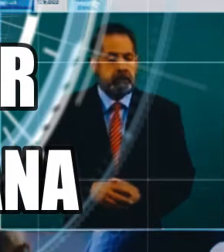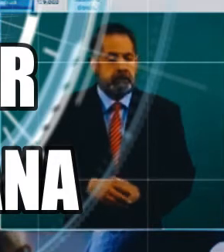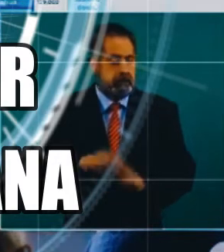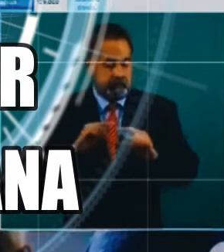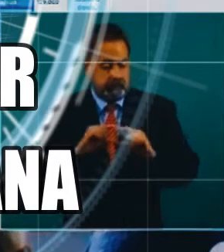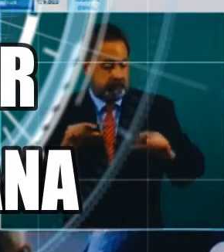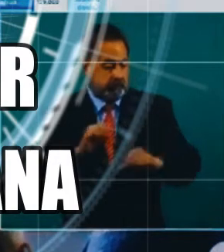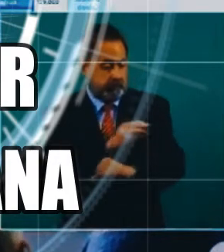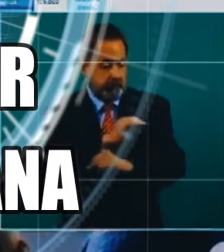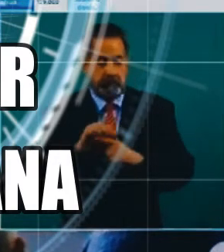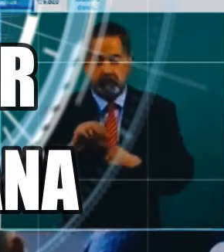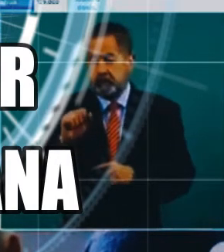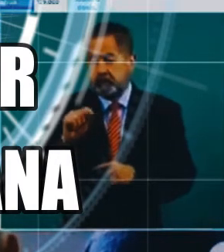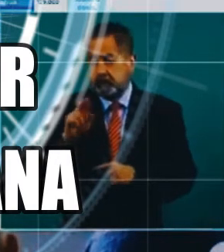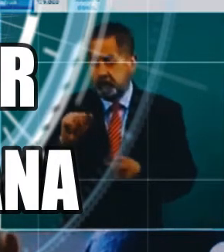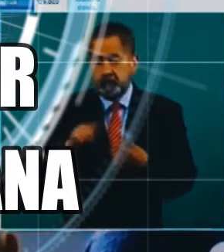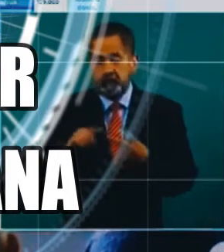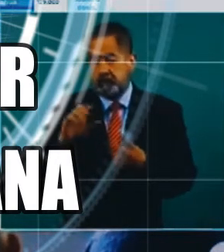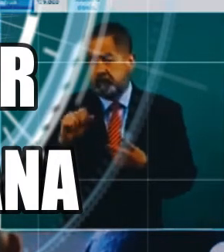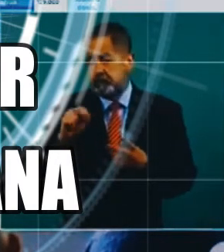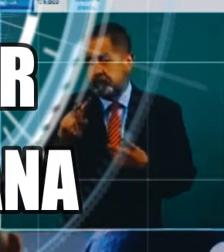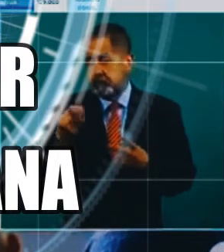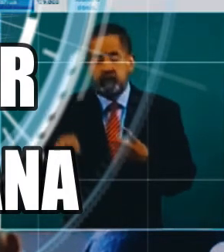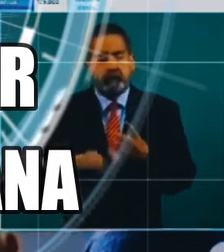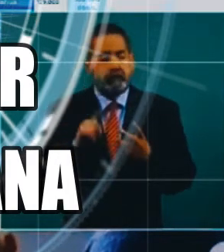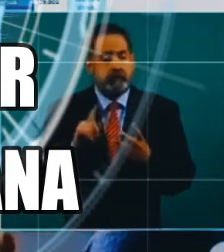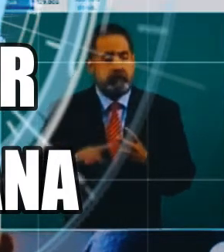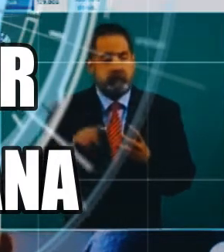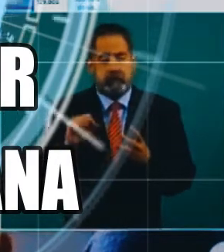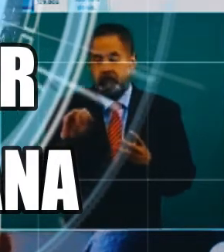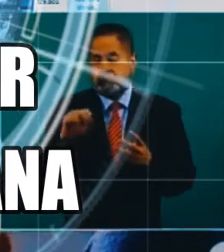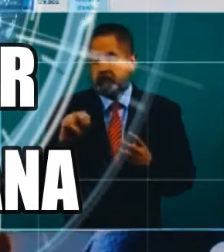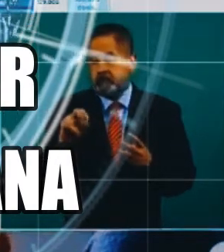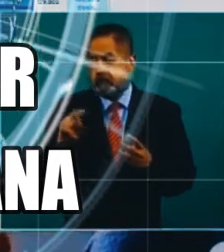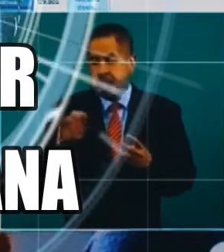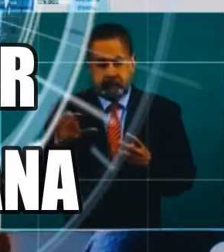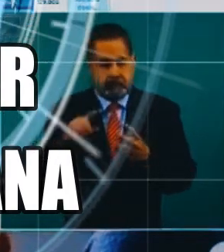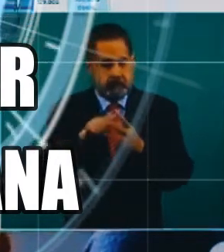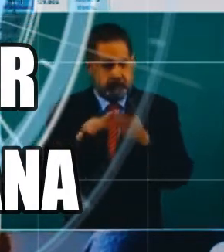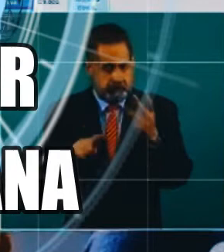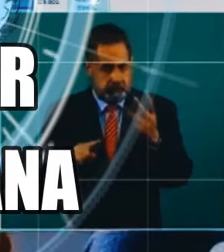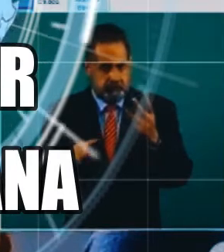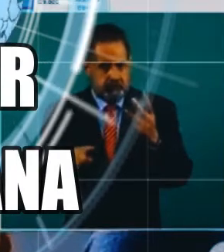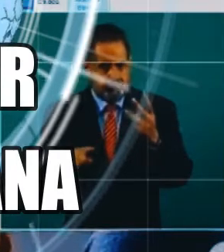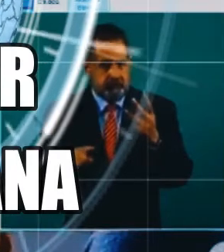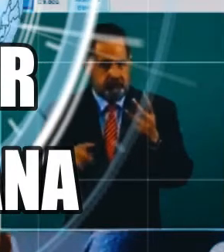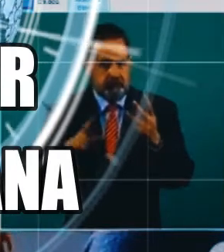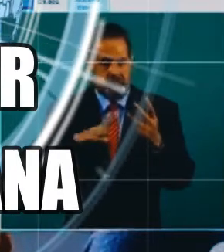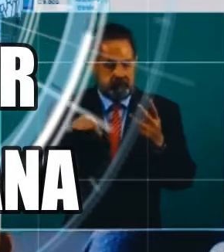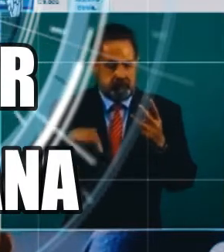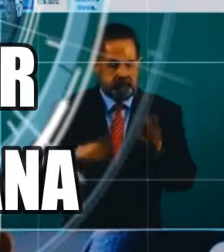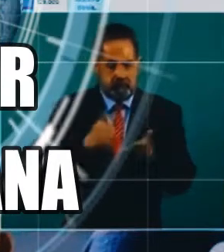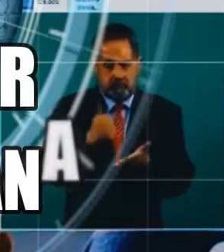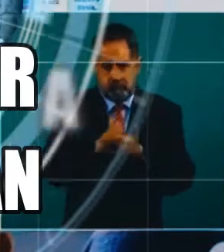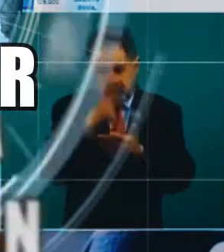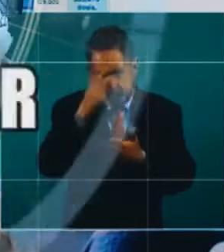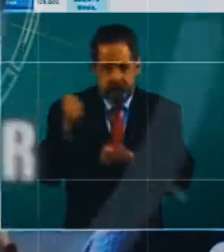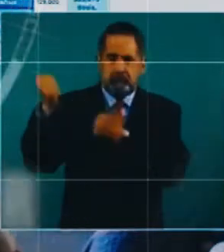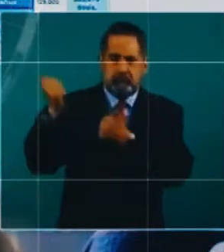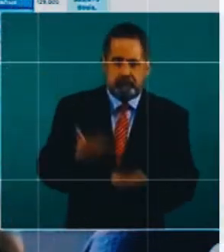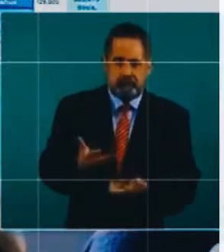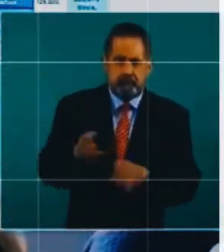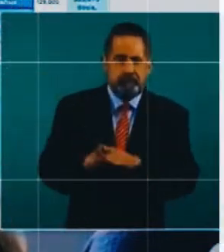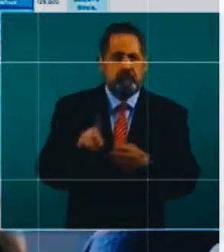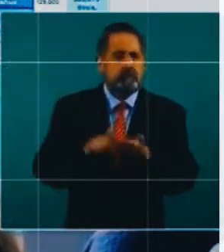de las vacunas AstraZeneca, CanSino y Sinovac que se tenían aquí en la Ciudad de México, habían arribado